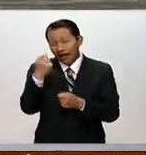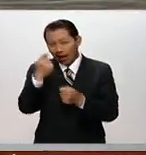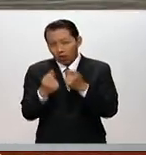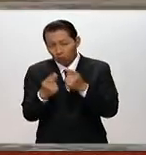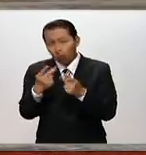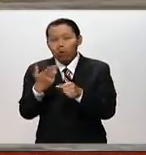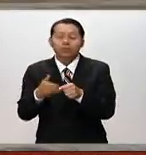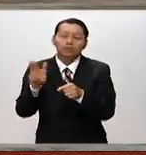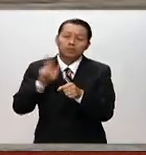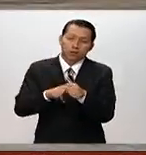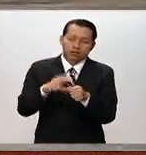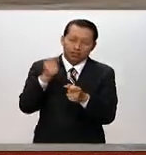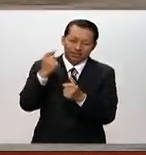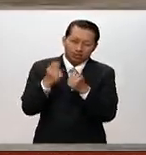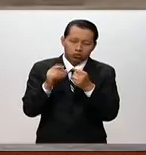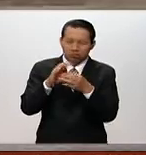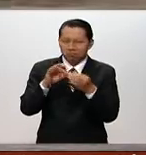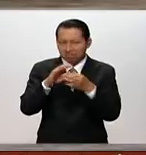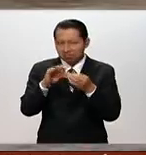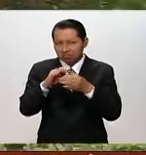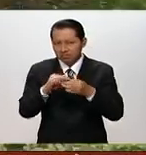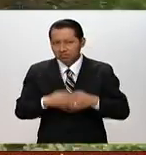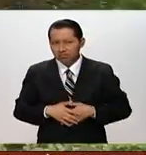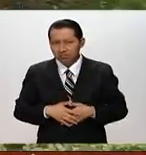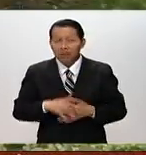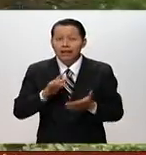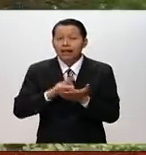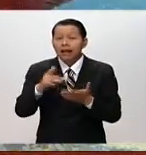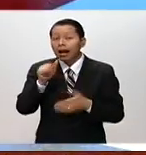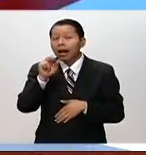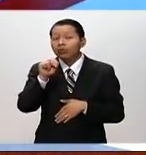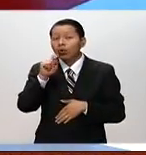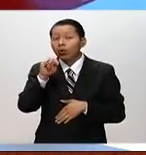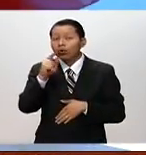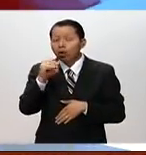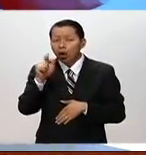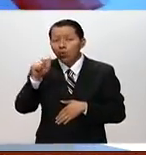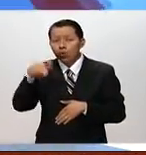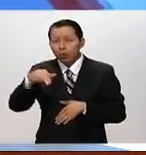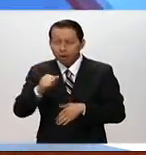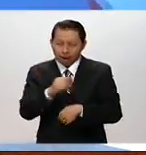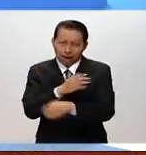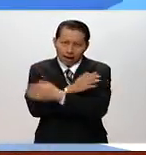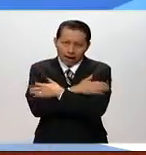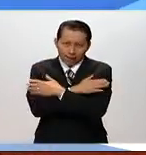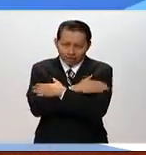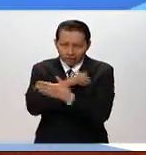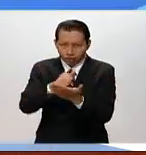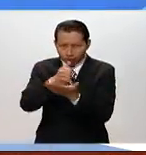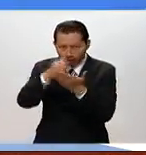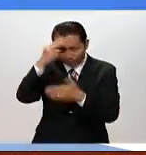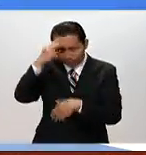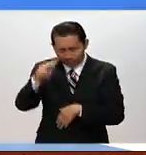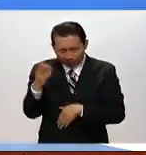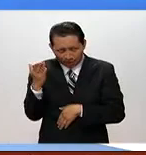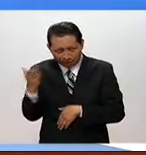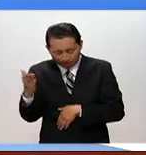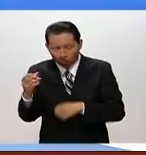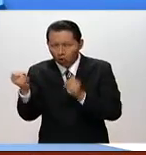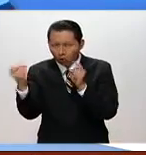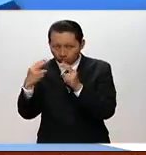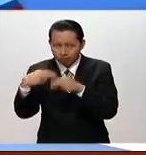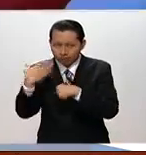hospitales, y bueno, poco a poco vamos saliendo. Muy bien, Antonio Luna, gracias, un abrazo solidario desde la Ciudad de México. Nos vemos pronto,